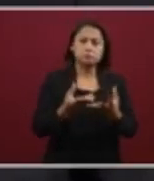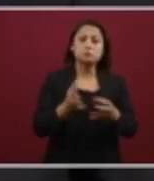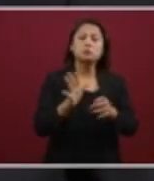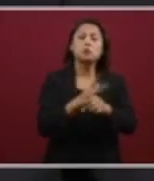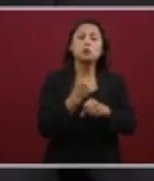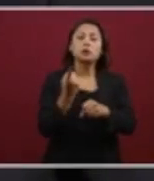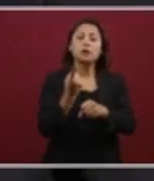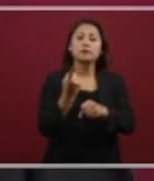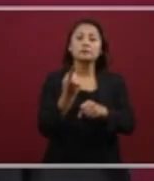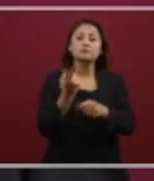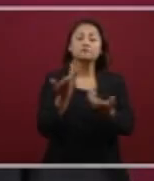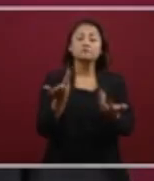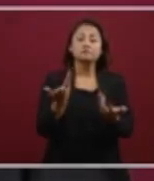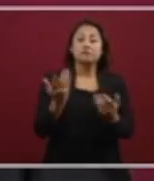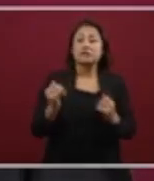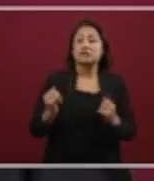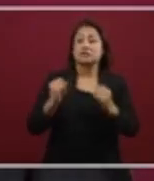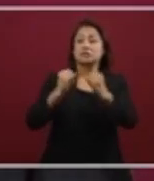Porque no hay corrupción,